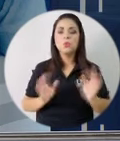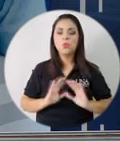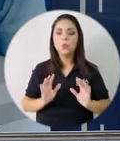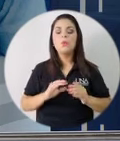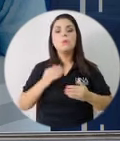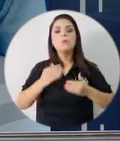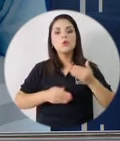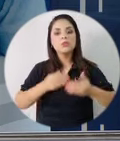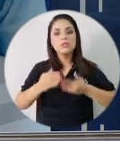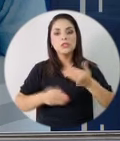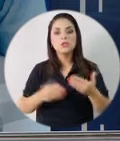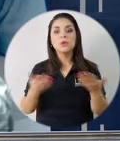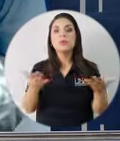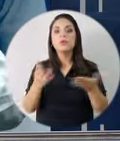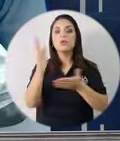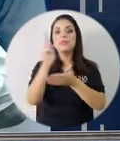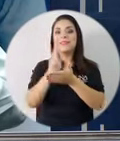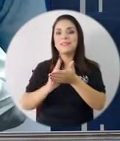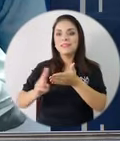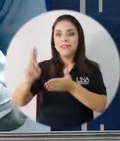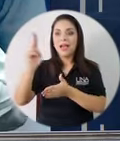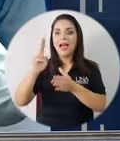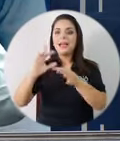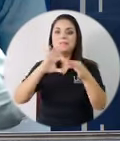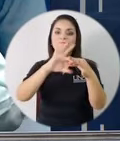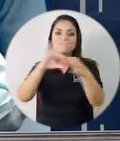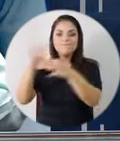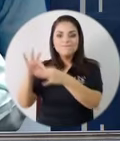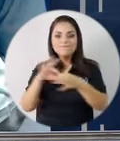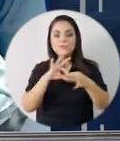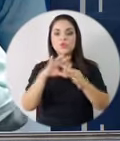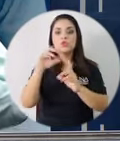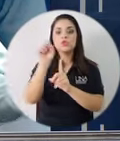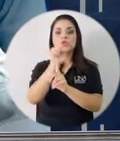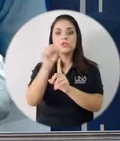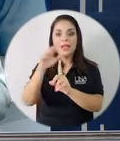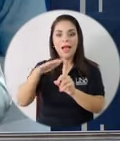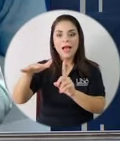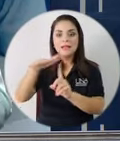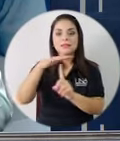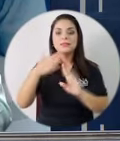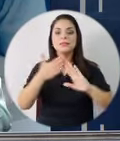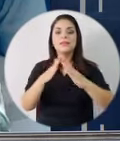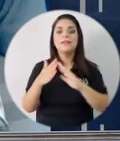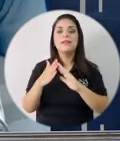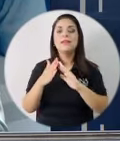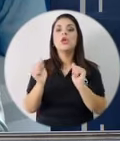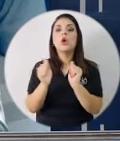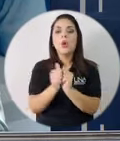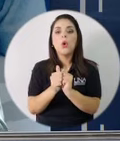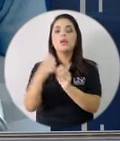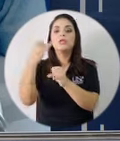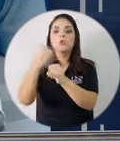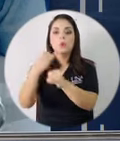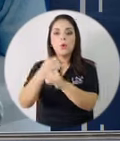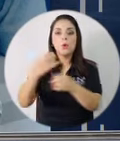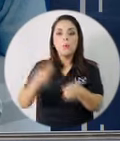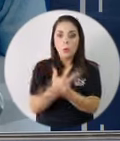en donde la universidad está articulada con la sociedad civil, está articulada con la institucionalidad